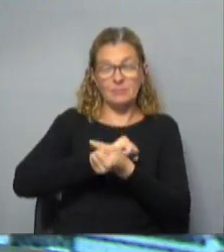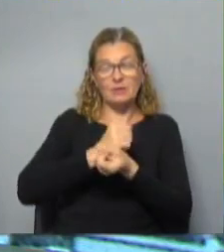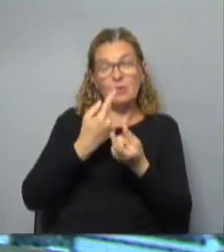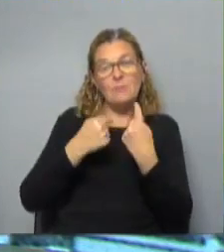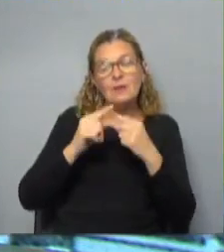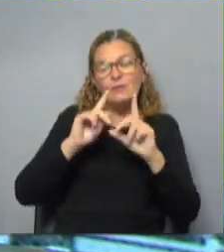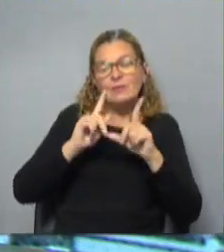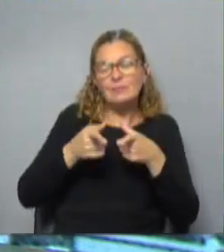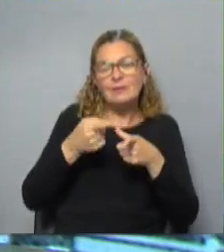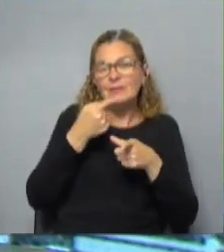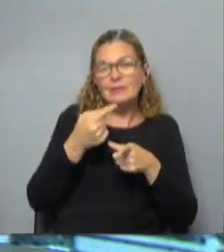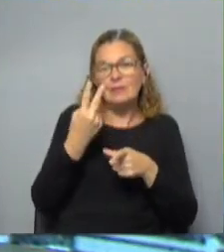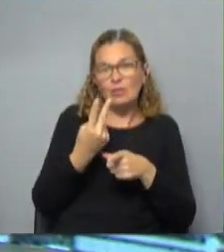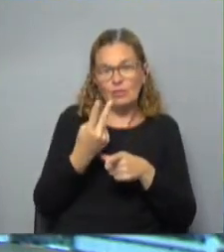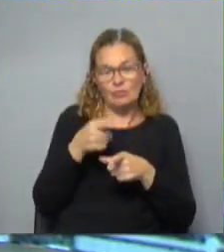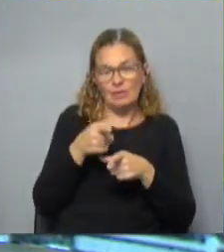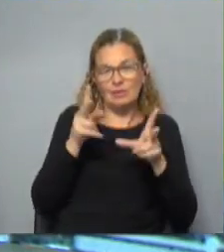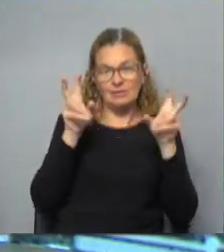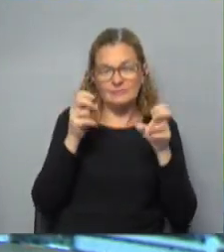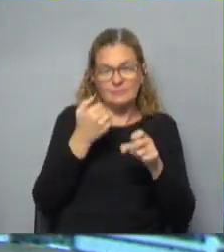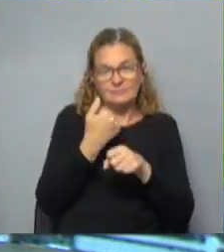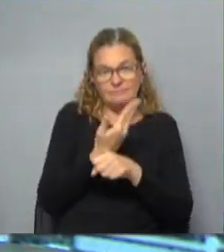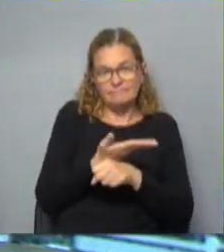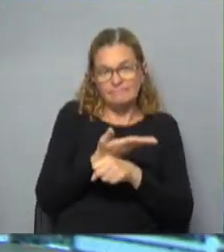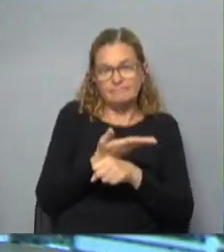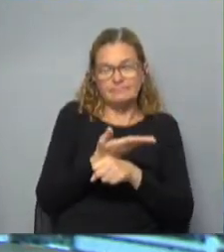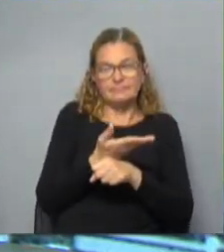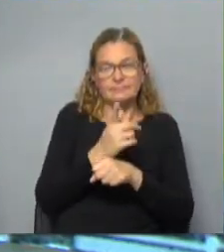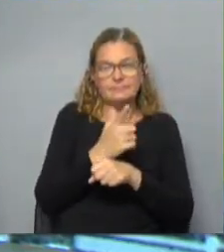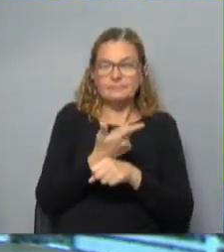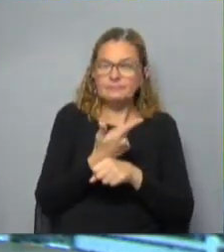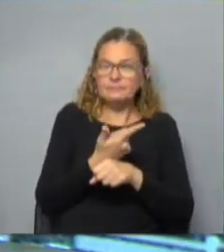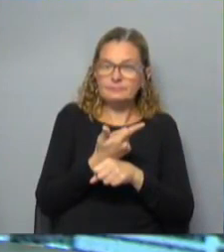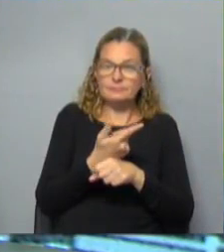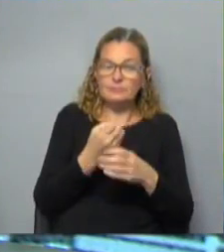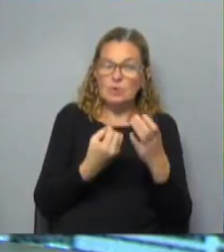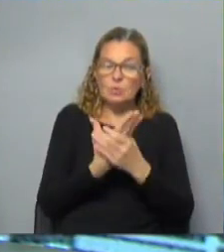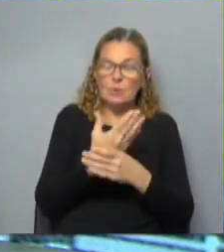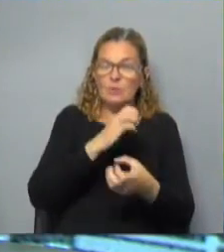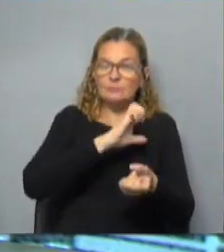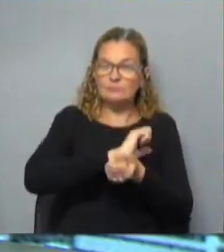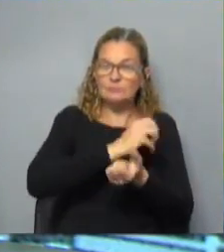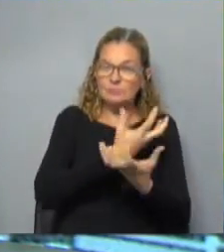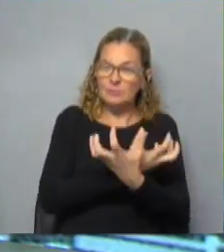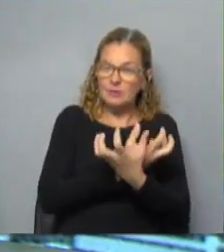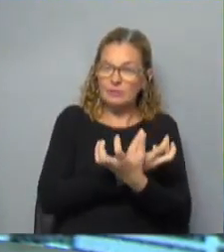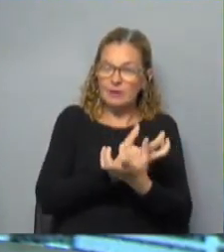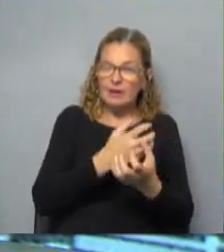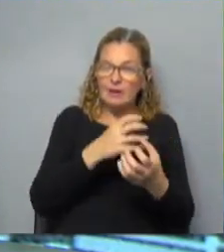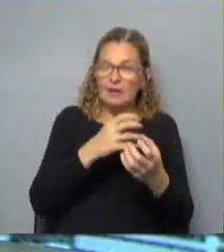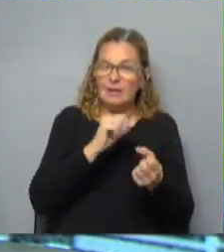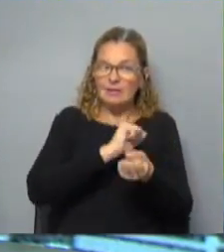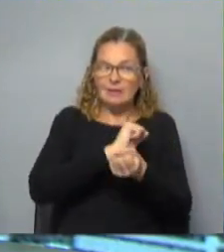también señalan dos cosas sobre este tema bueno por un lado que no hubo nuevos hallazgos de restos de personas detenidas desaparecidas